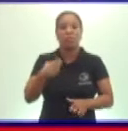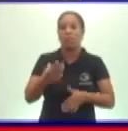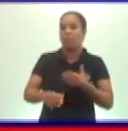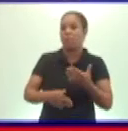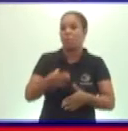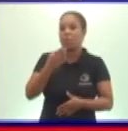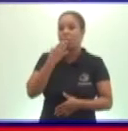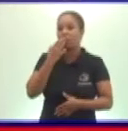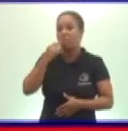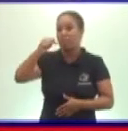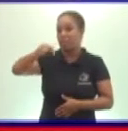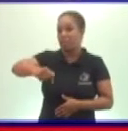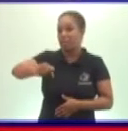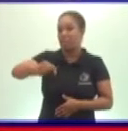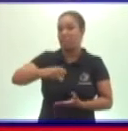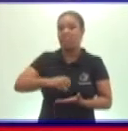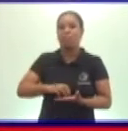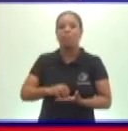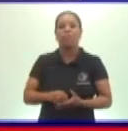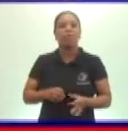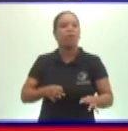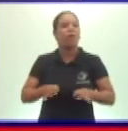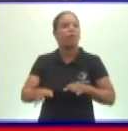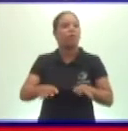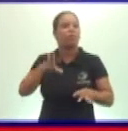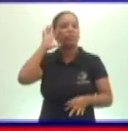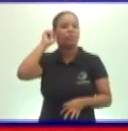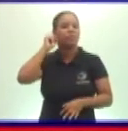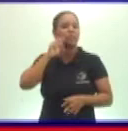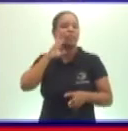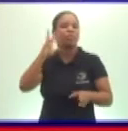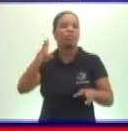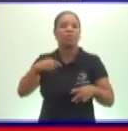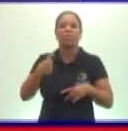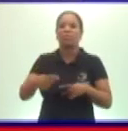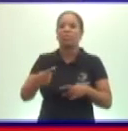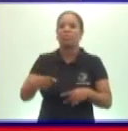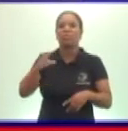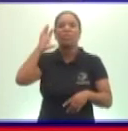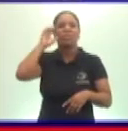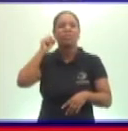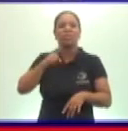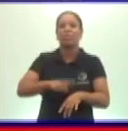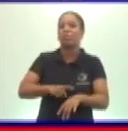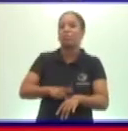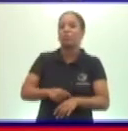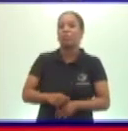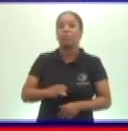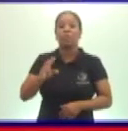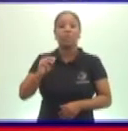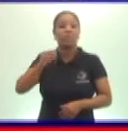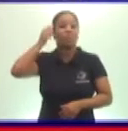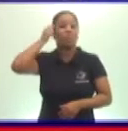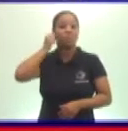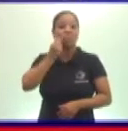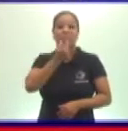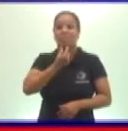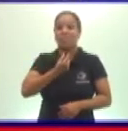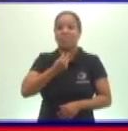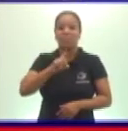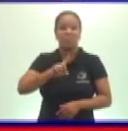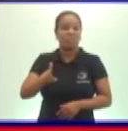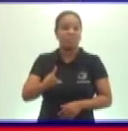ese momento. Por lo tanto, estaba en función de entender su realidad y de entender su tiempo. Y dice Lenin, sin teoría